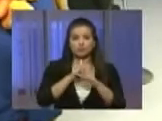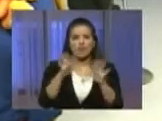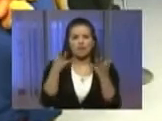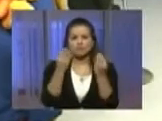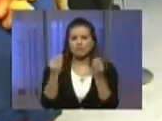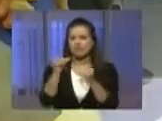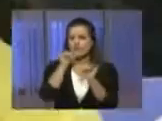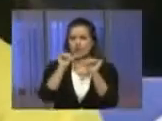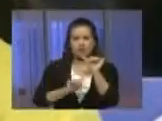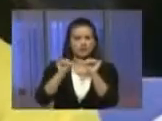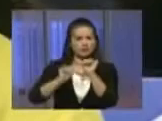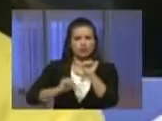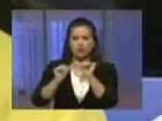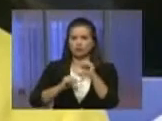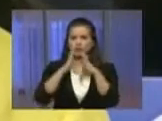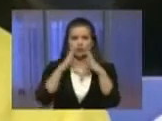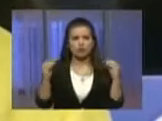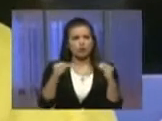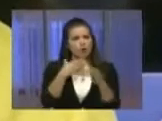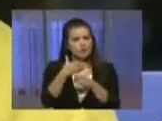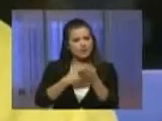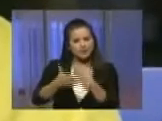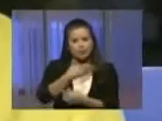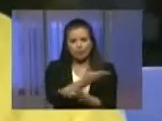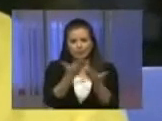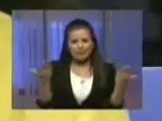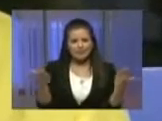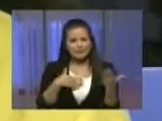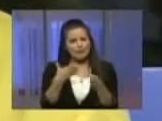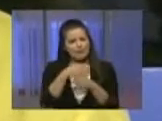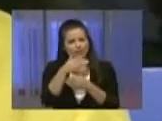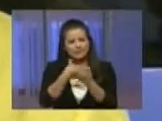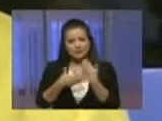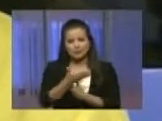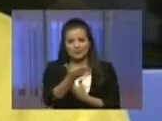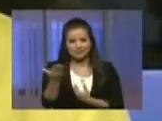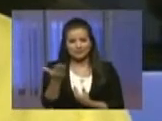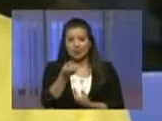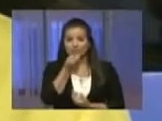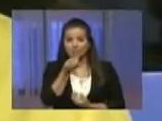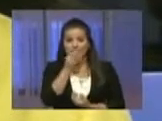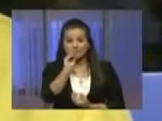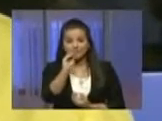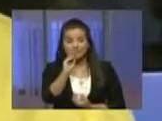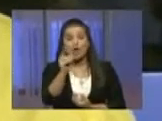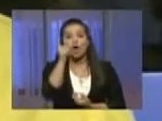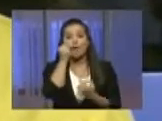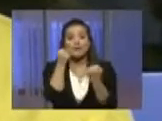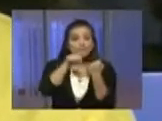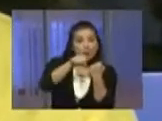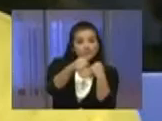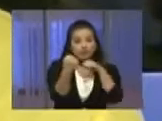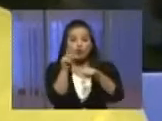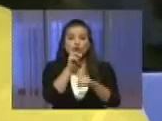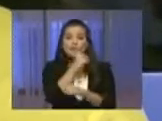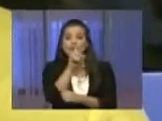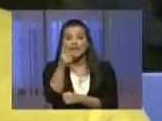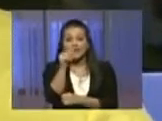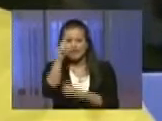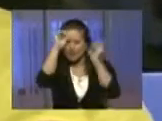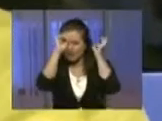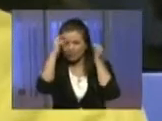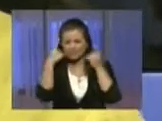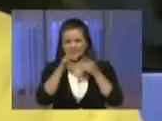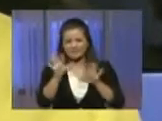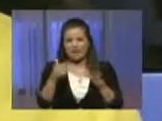información que queremos compartir con toda Venezuela Y es que nuestro boxeador Gabriel maestre quien